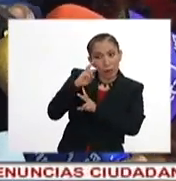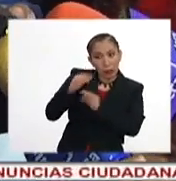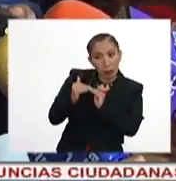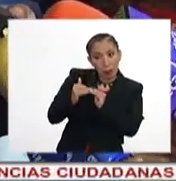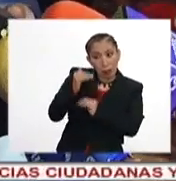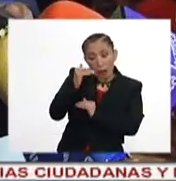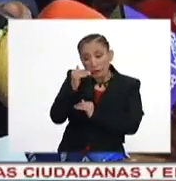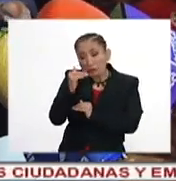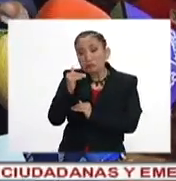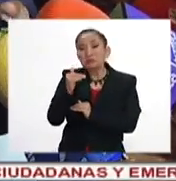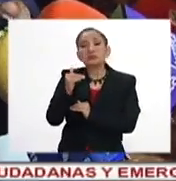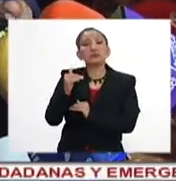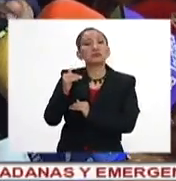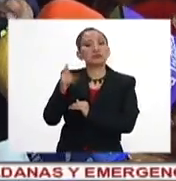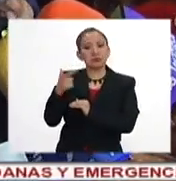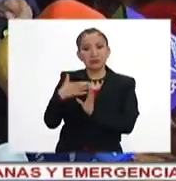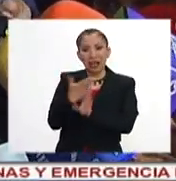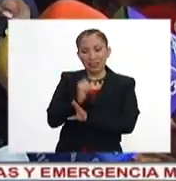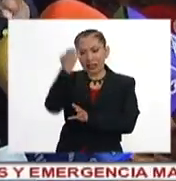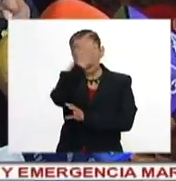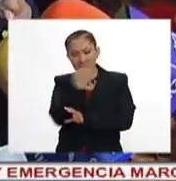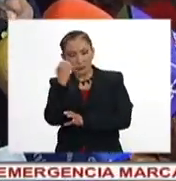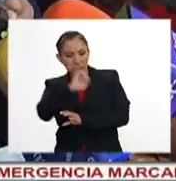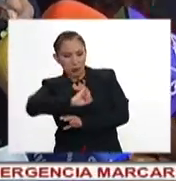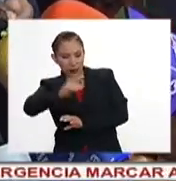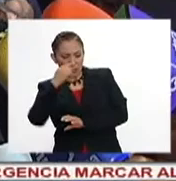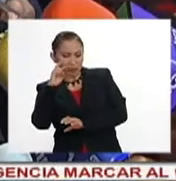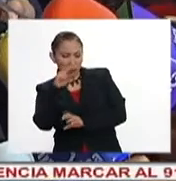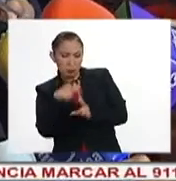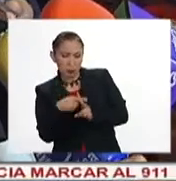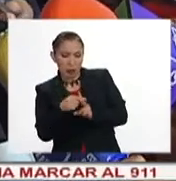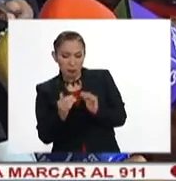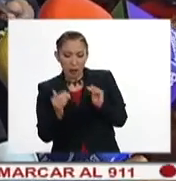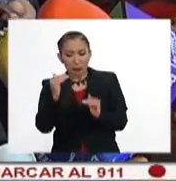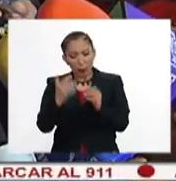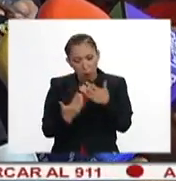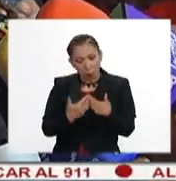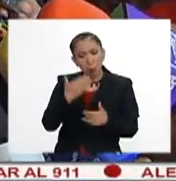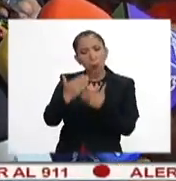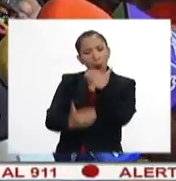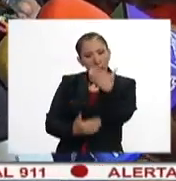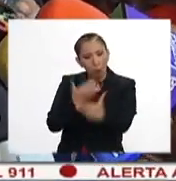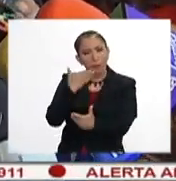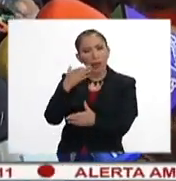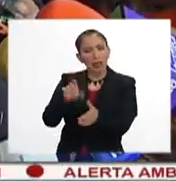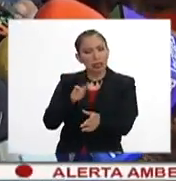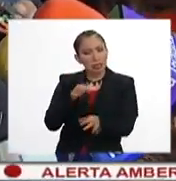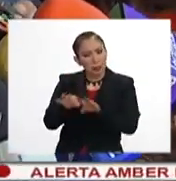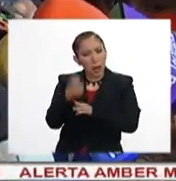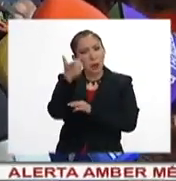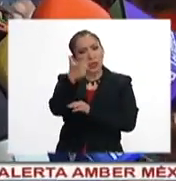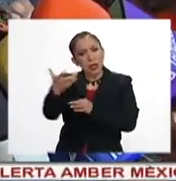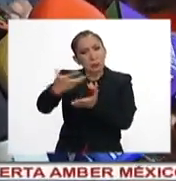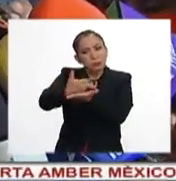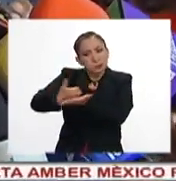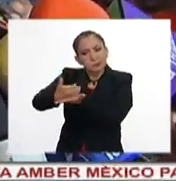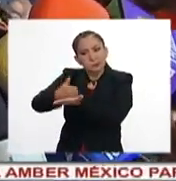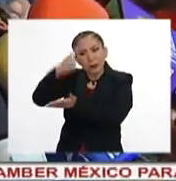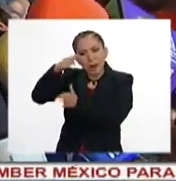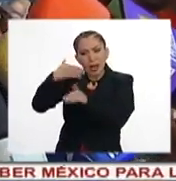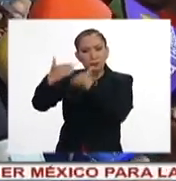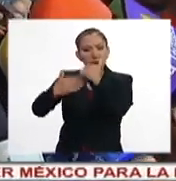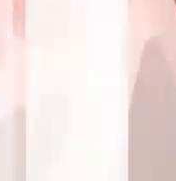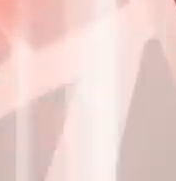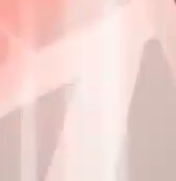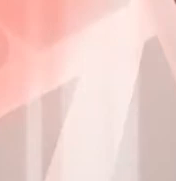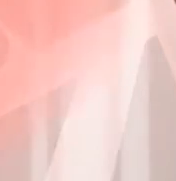tasa superior a la que traían los analistas y consistente con un buen desempeño en la economía hacia